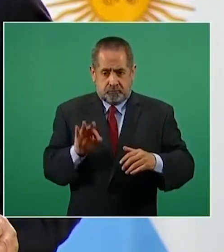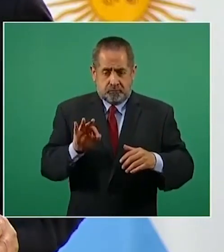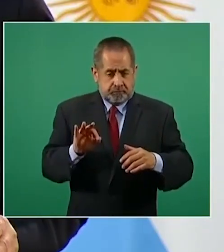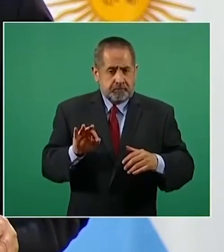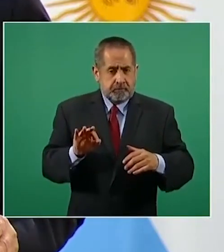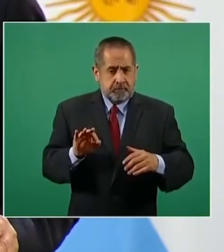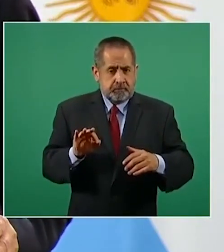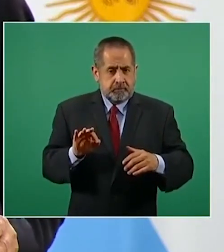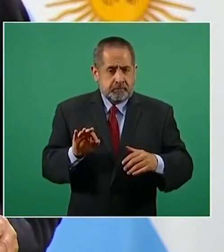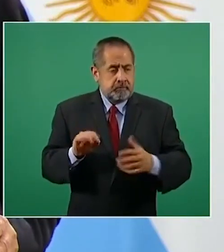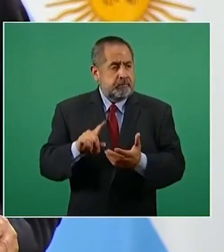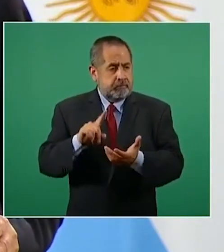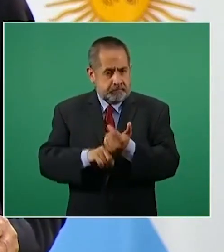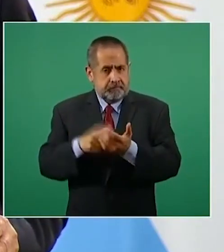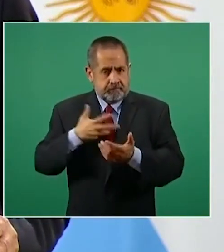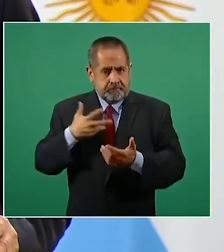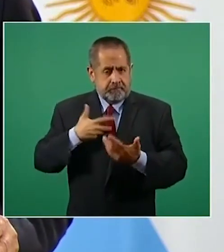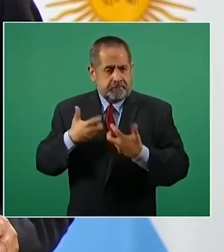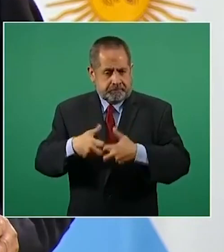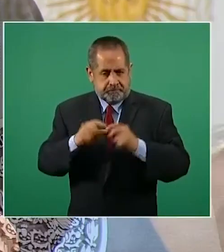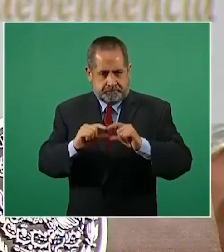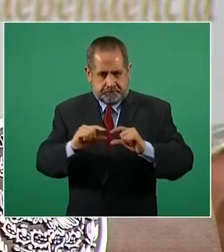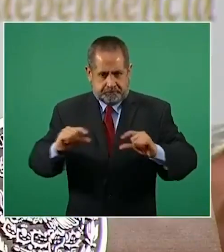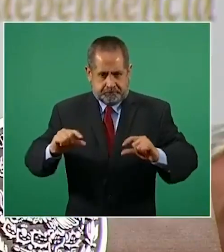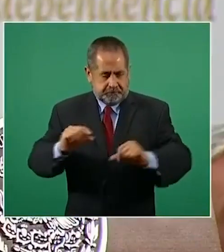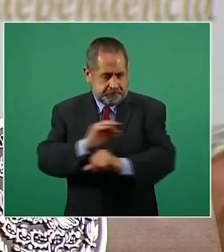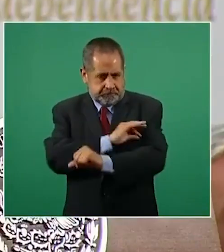que cuentan con la vacuna,